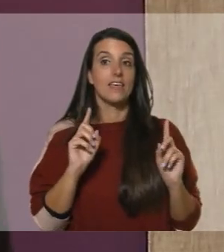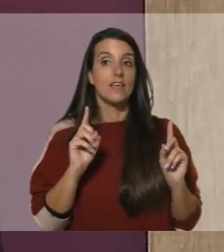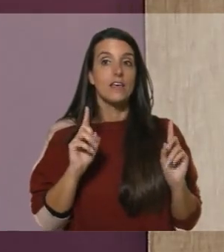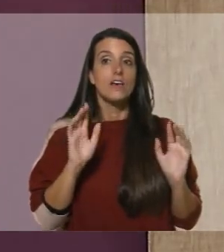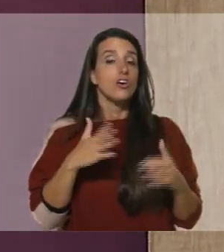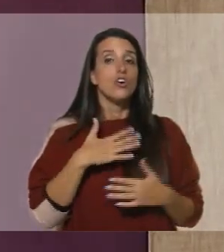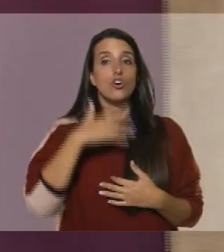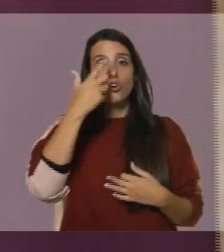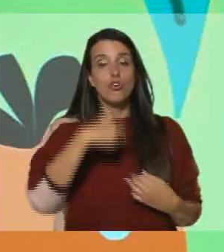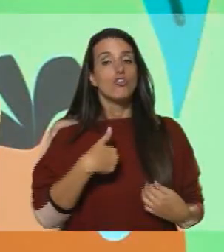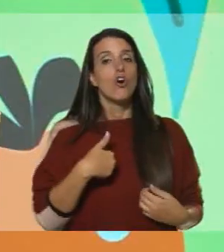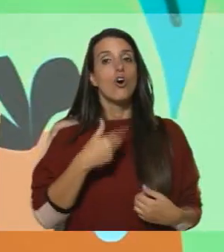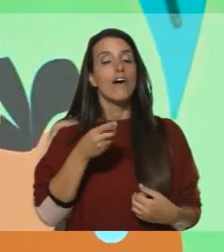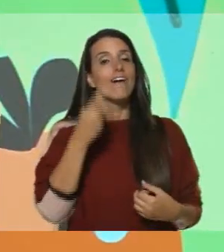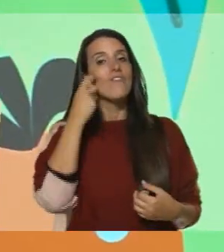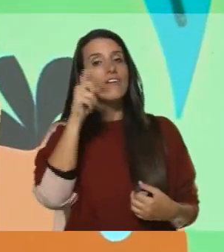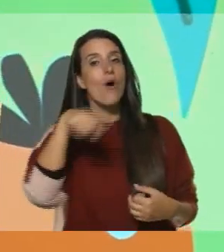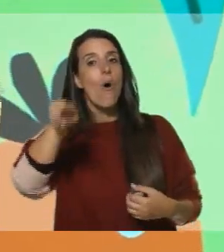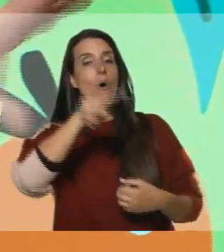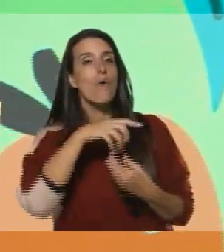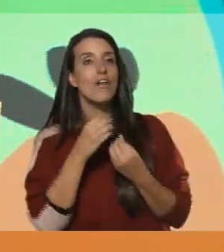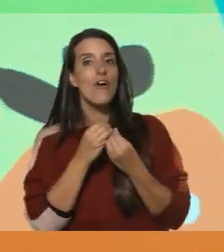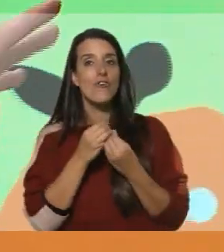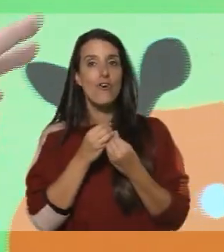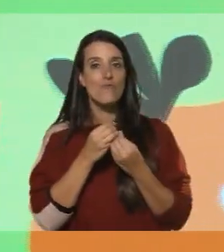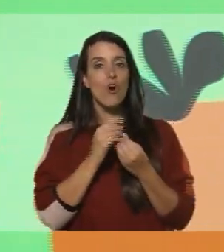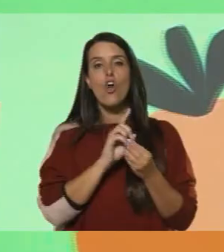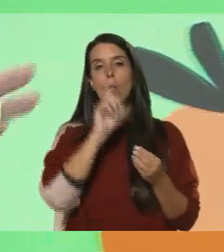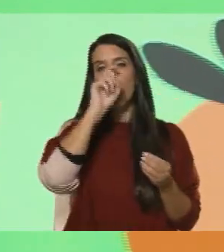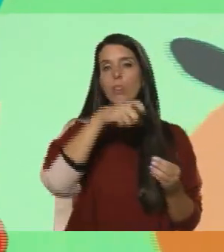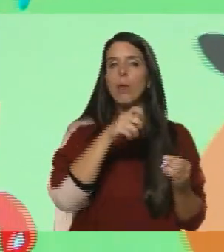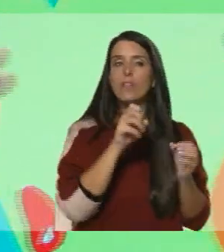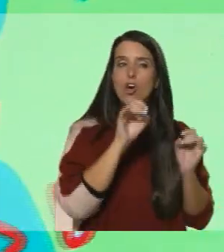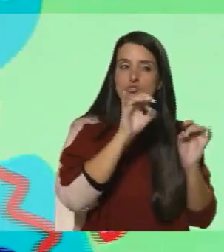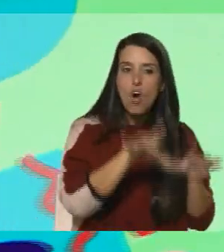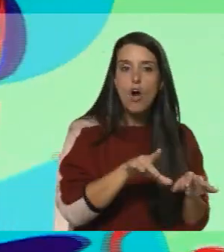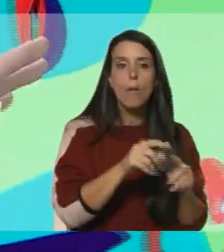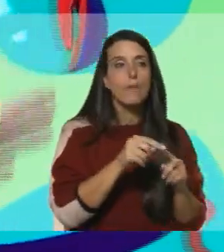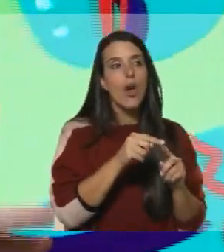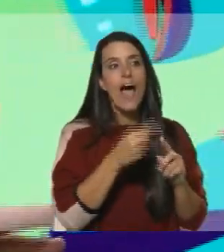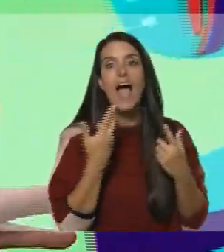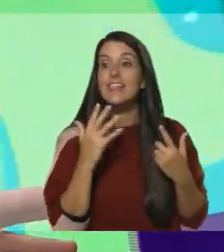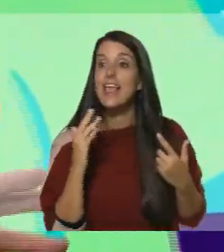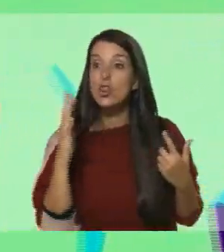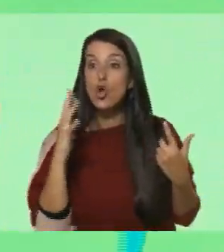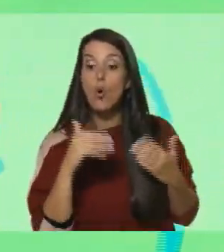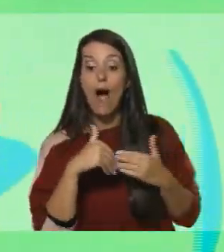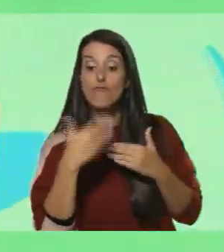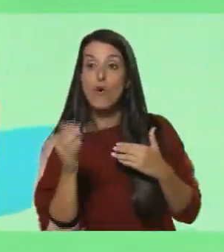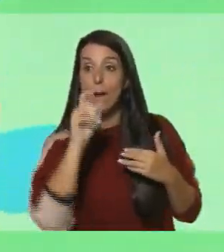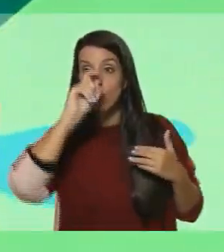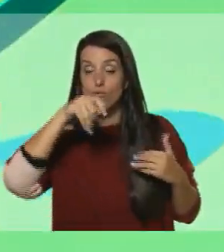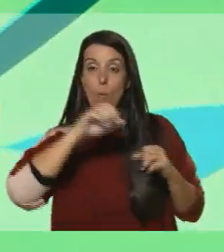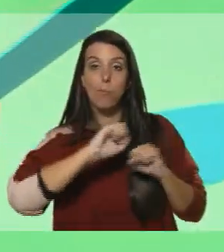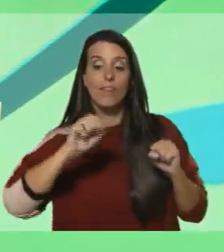Y yo sí después. ¿Qué les parece esto de salir de la centralidad, del centro, de las salas habituales, para ir